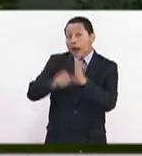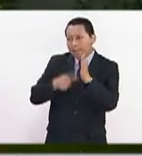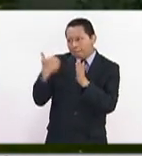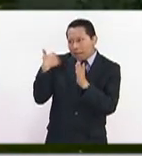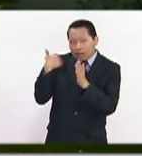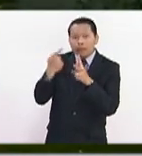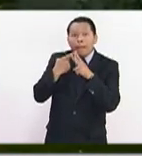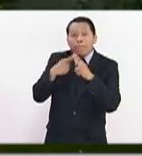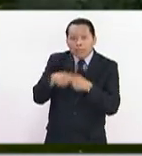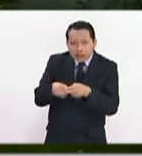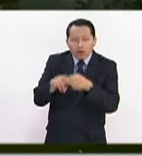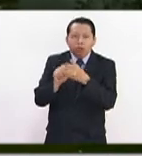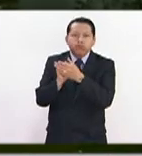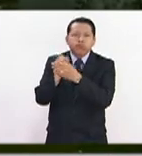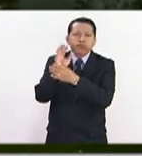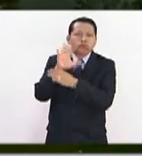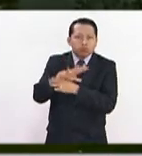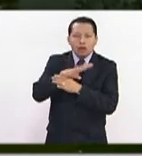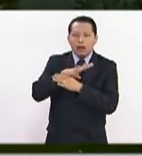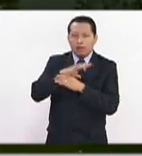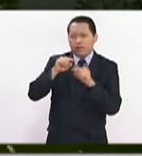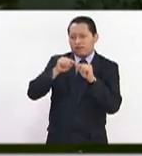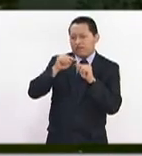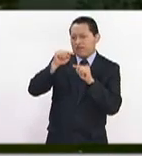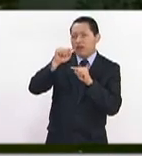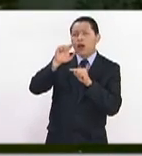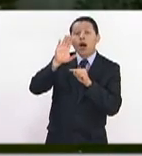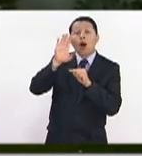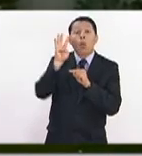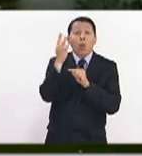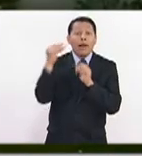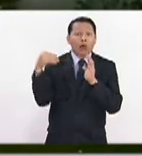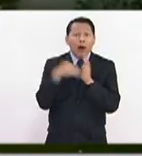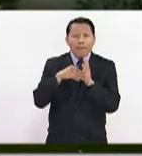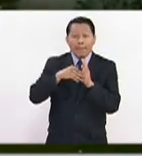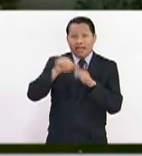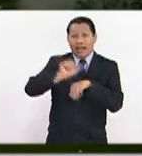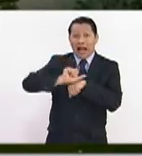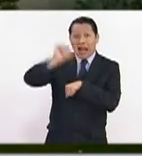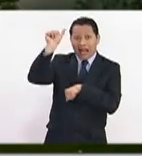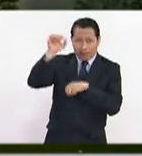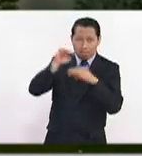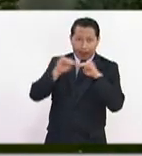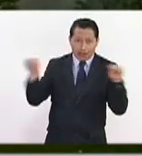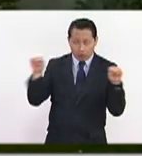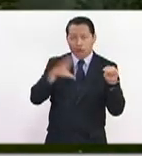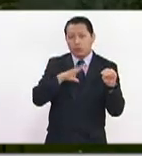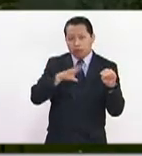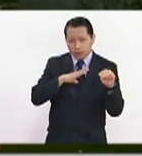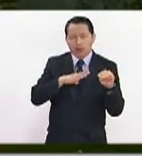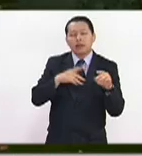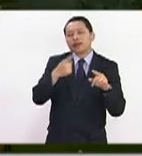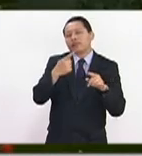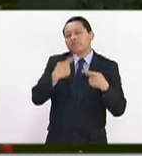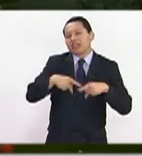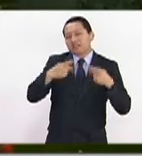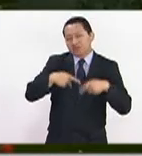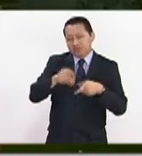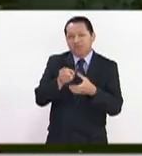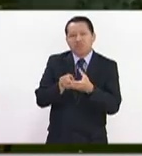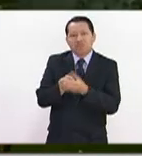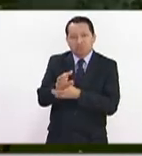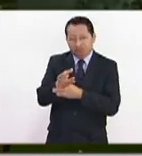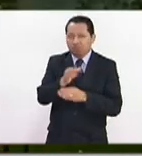expulsa vapor y humos hasta de 4.000 metros de altitud. Hasta el momento, más de 25.000 personas han sido evacuadas y más de 15 vuelos